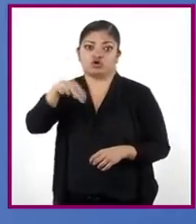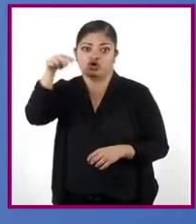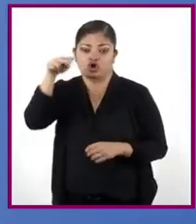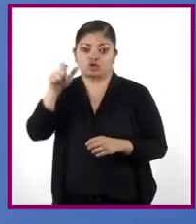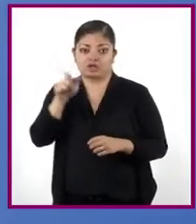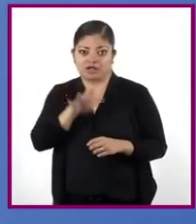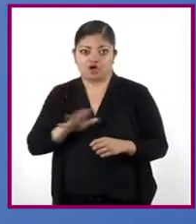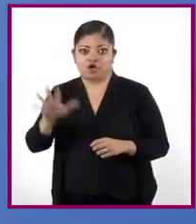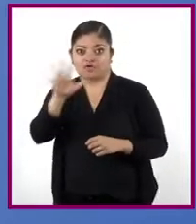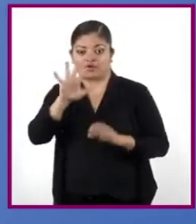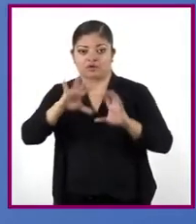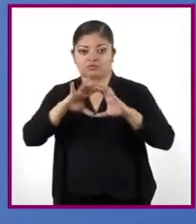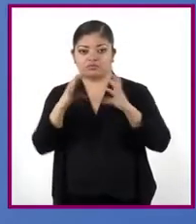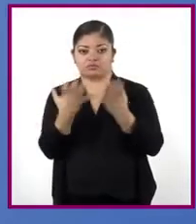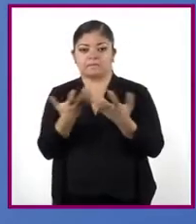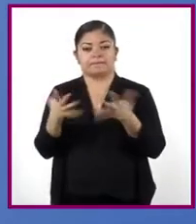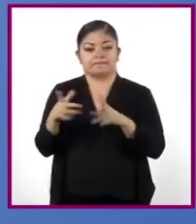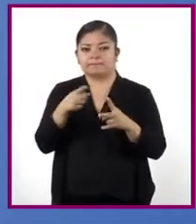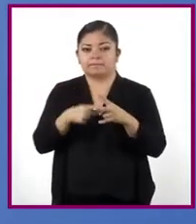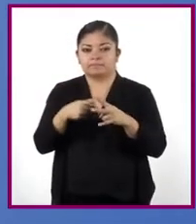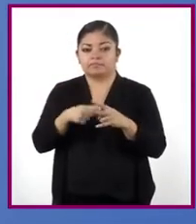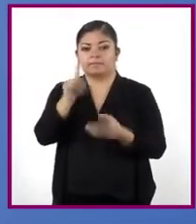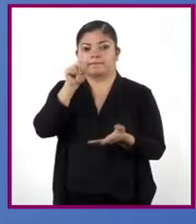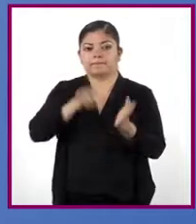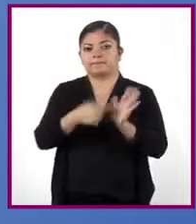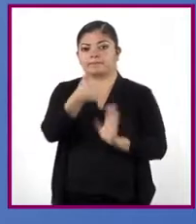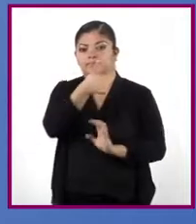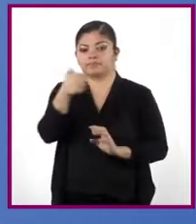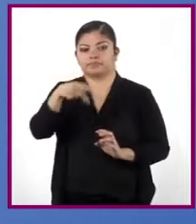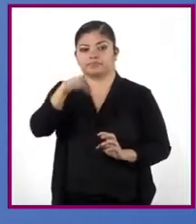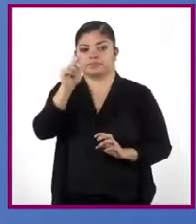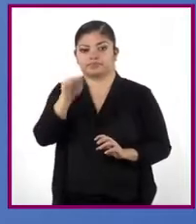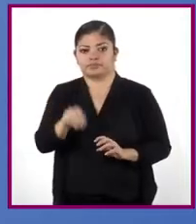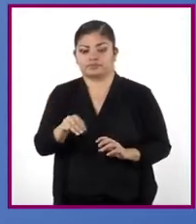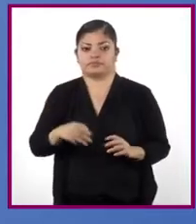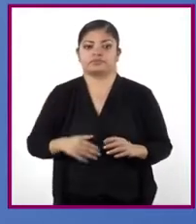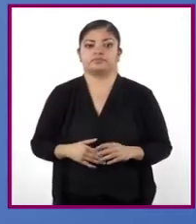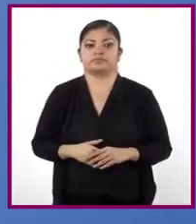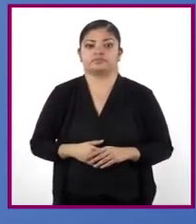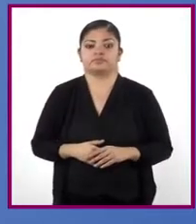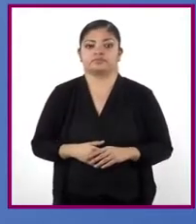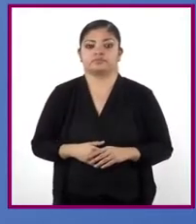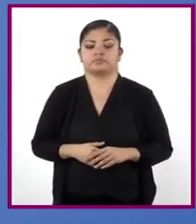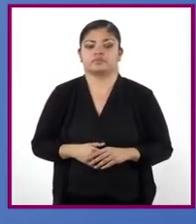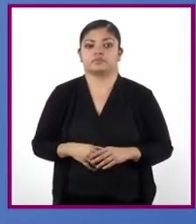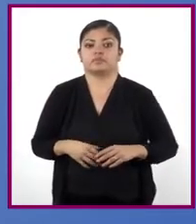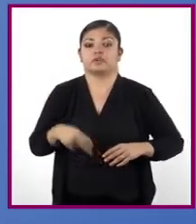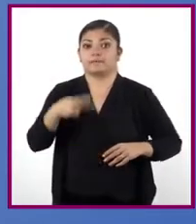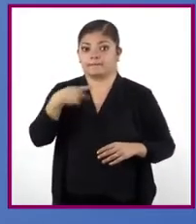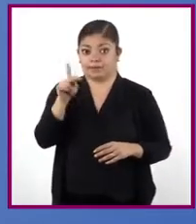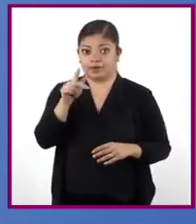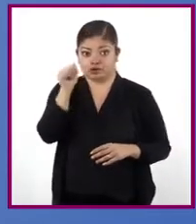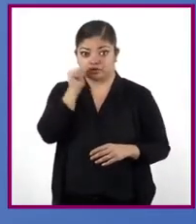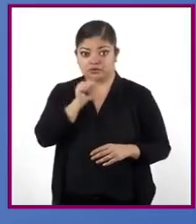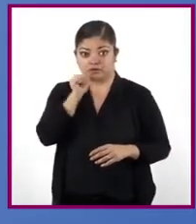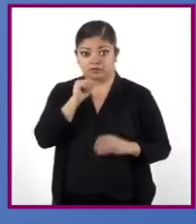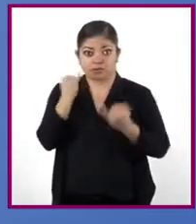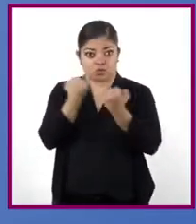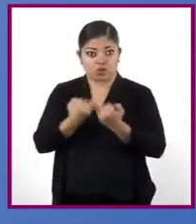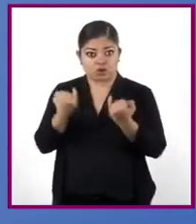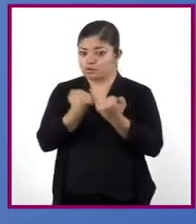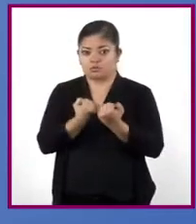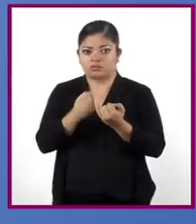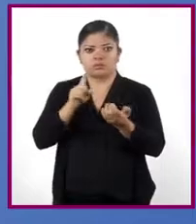en distancia equivale a 1600 kilómetros. Sin embargo, no siempre ha sido así, pues